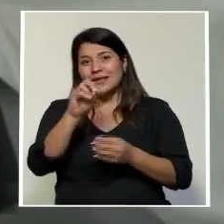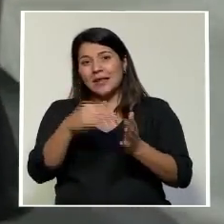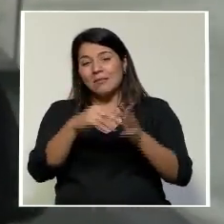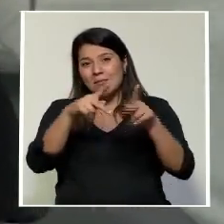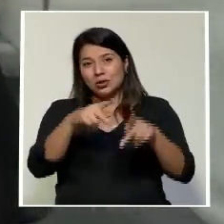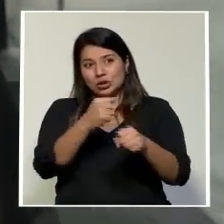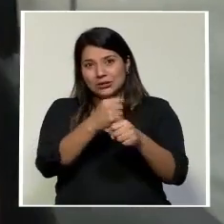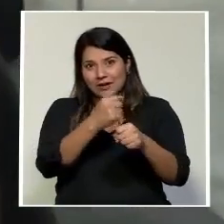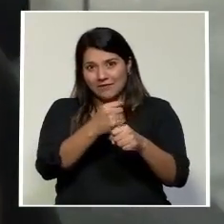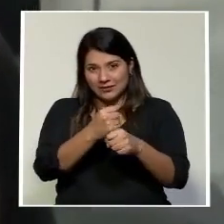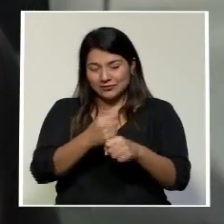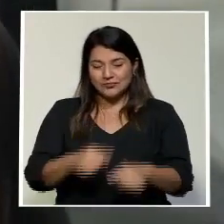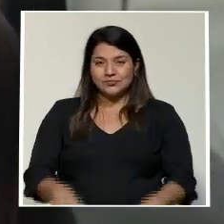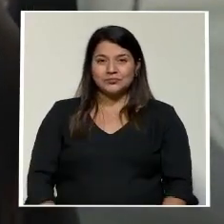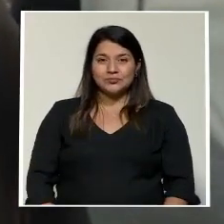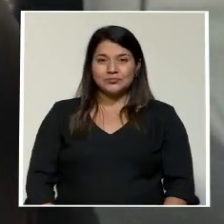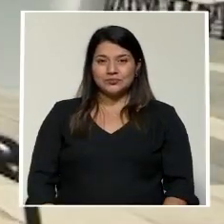este evento